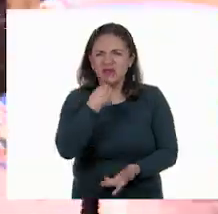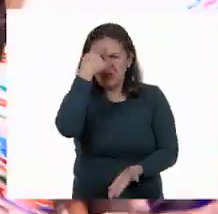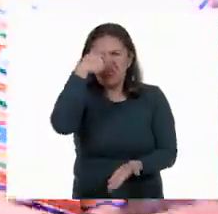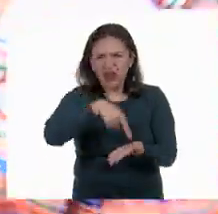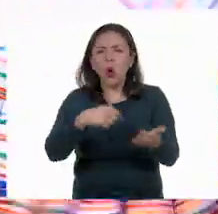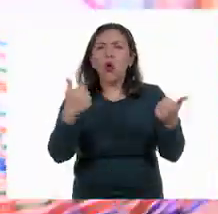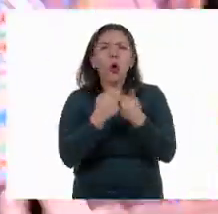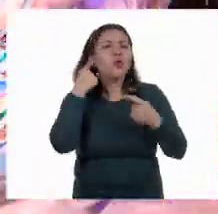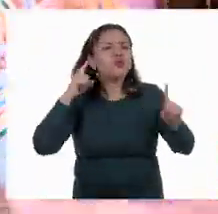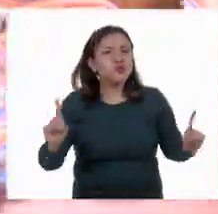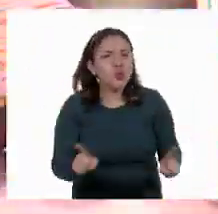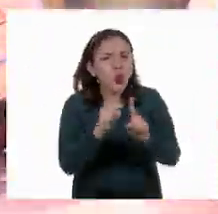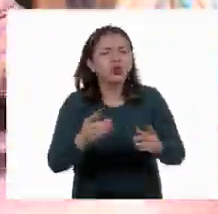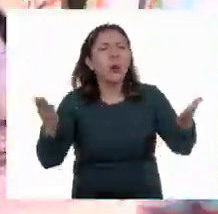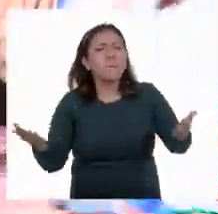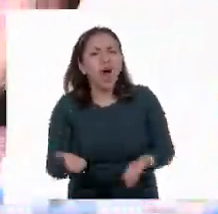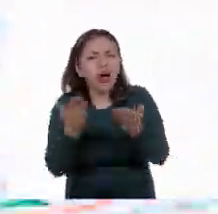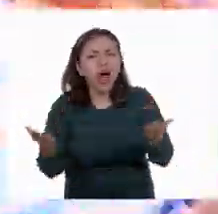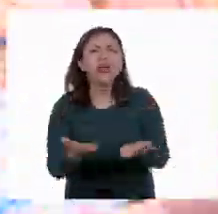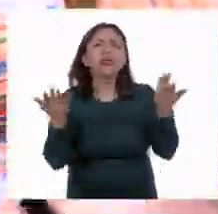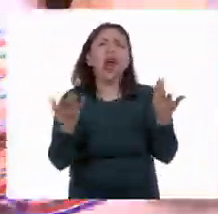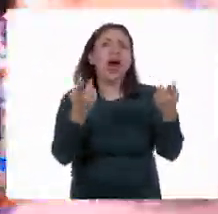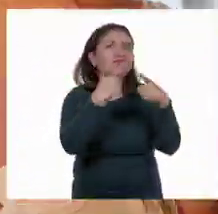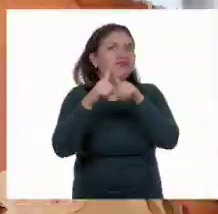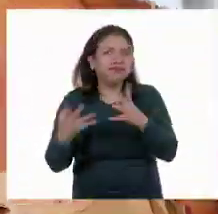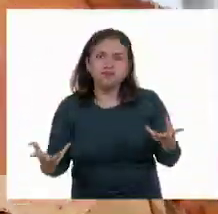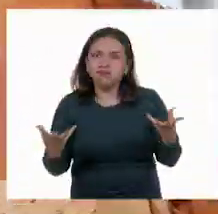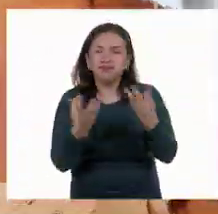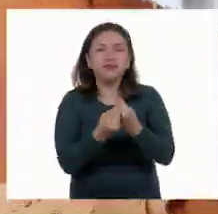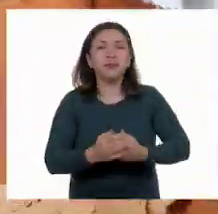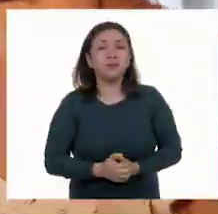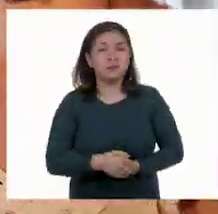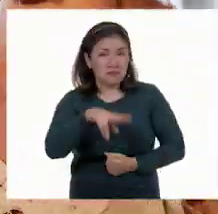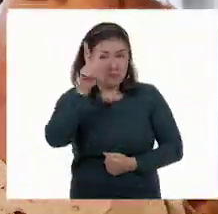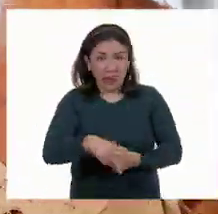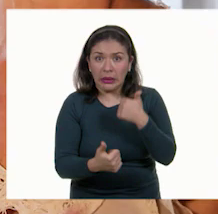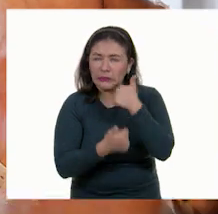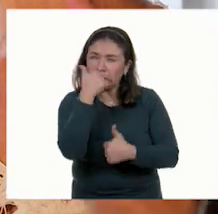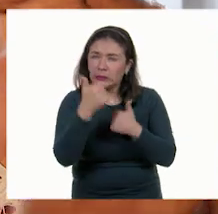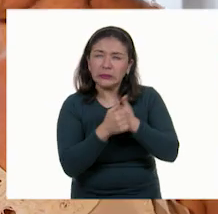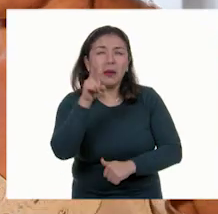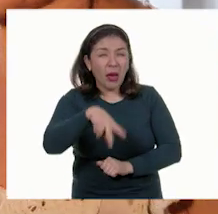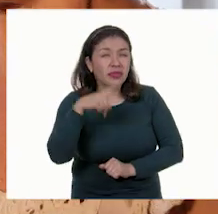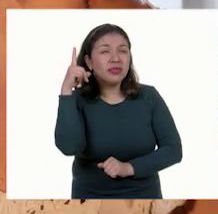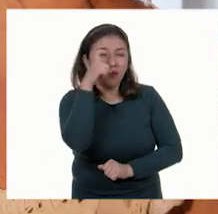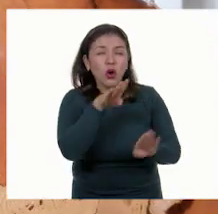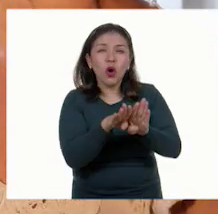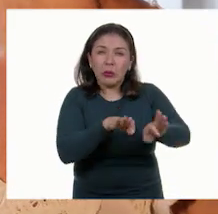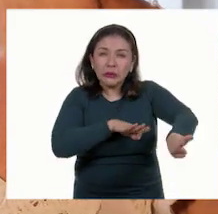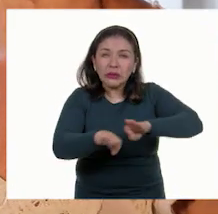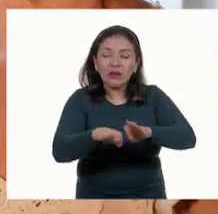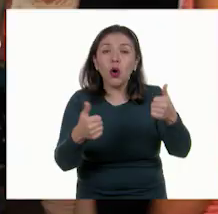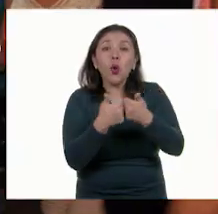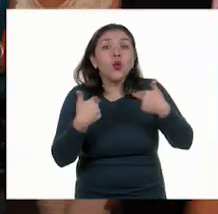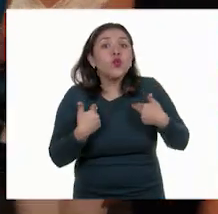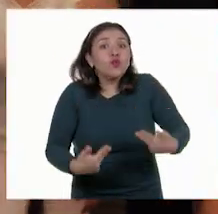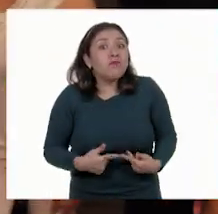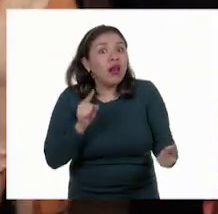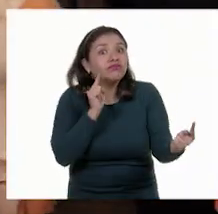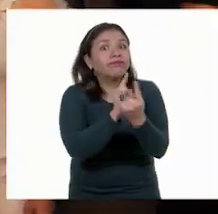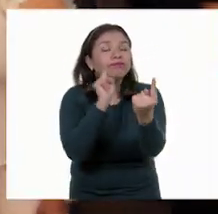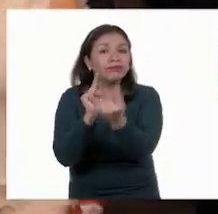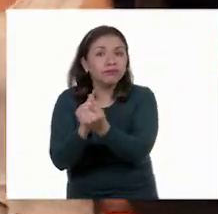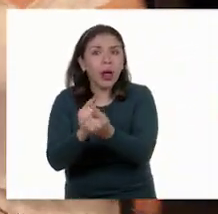Con músicos, bailarines y todo esto, ¿no? Además de técnicos. Tienes muchísimos retos del trabajar con el ser humano, un ser